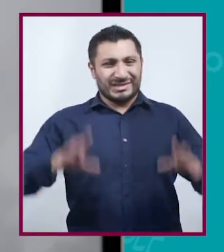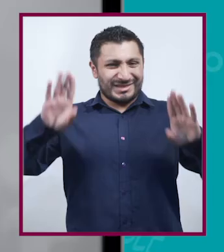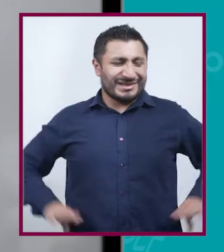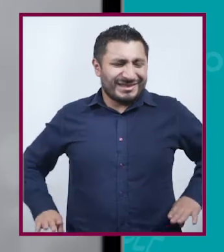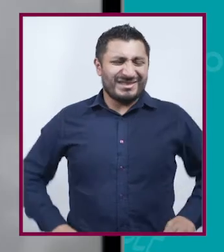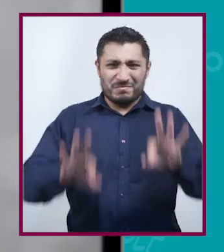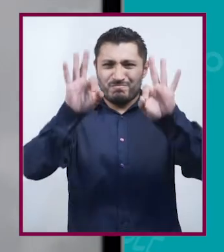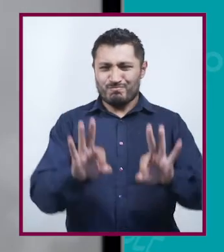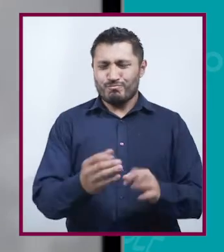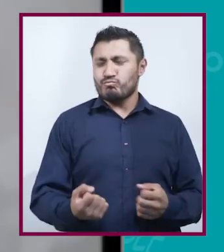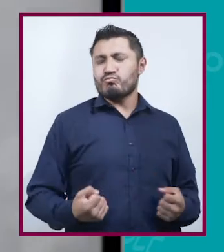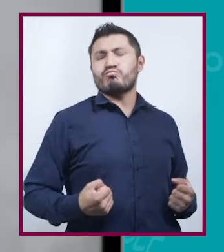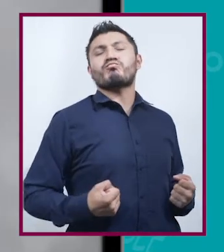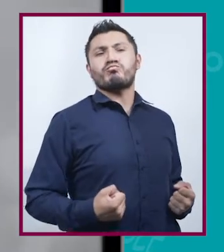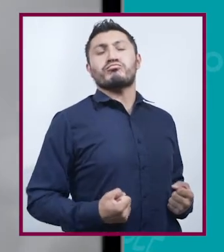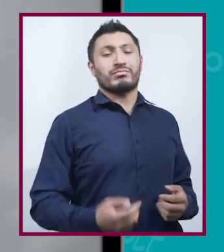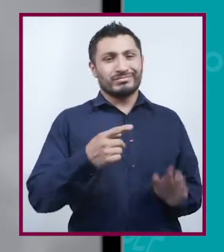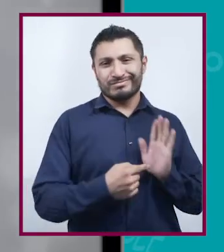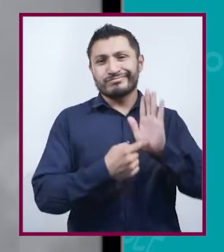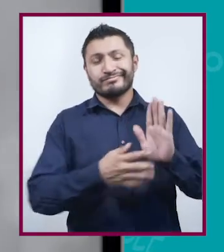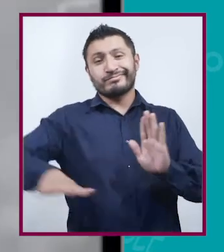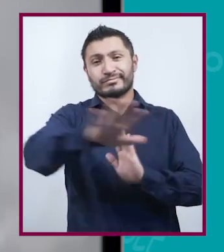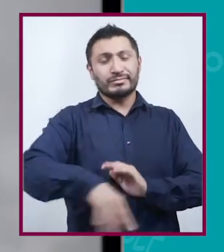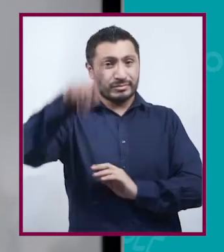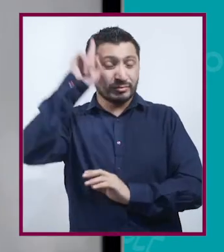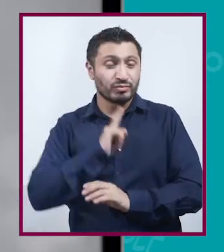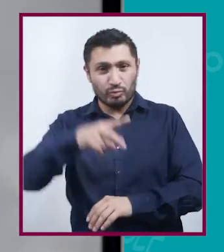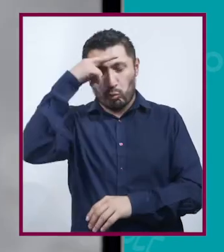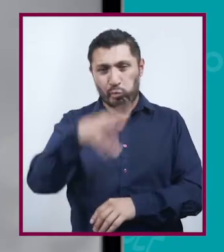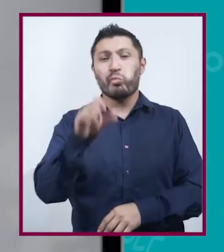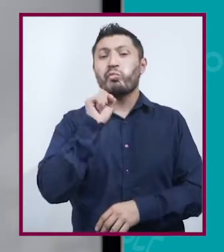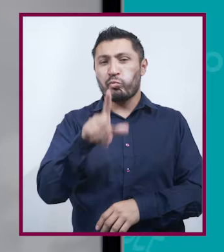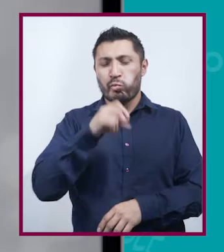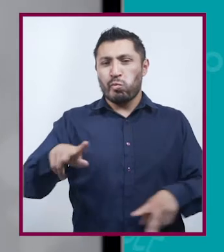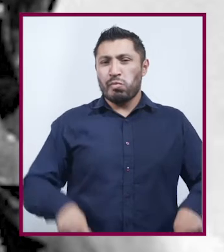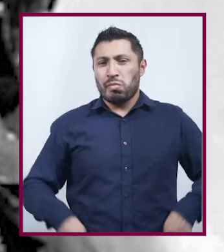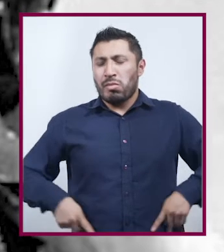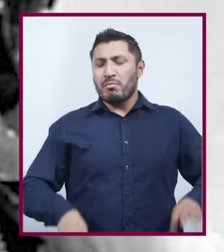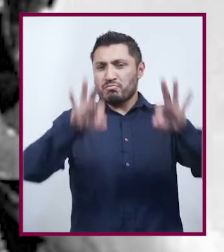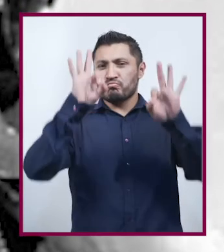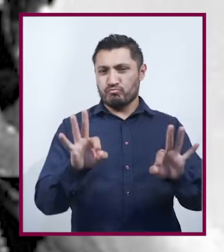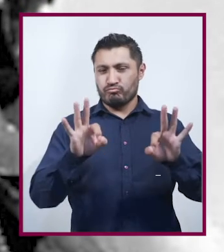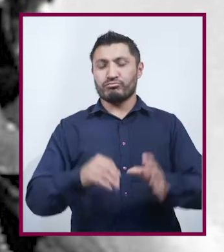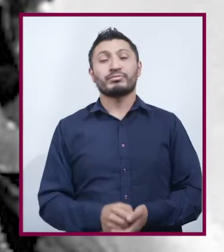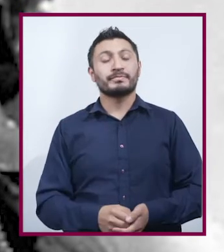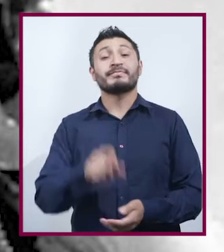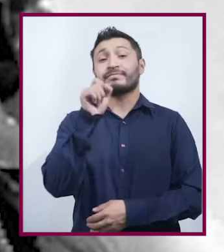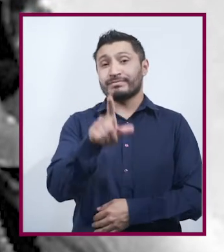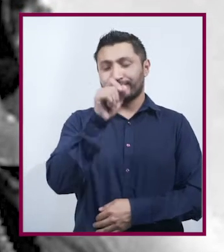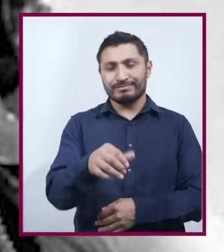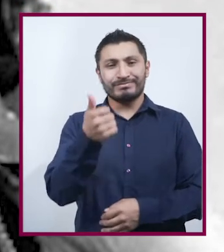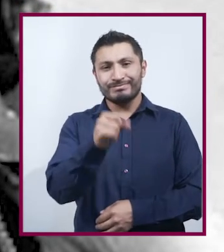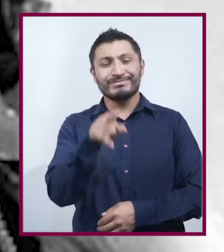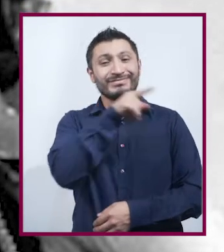presencia y personalidad imponente, demostró que las mujeres mexicanas también llevamos los pantalones bien puestos. E